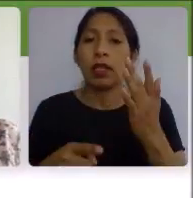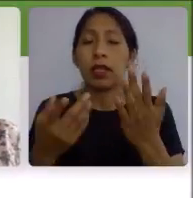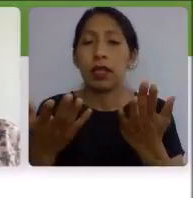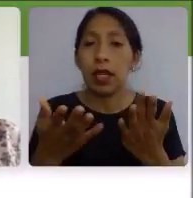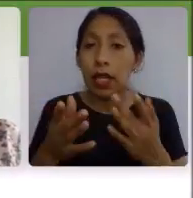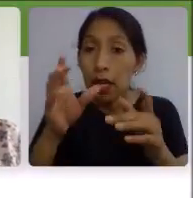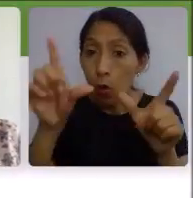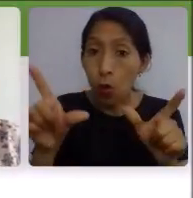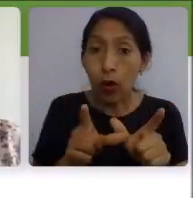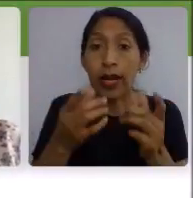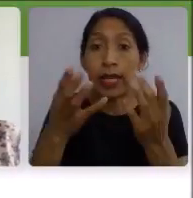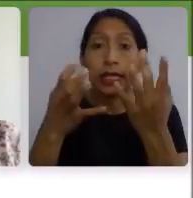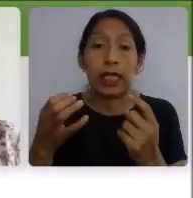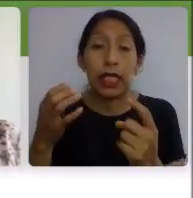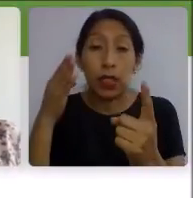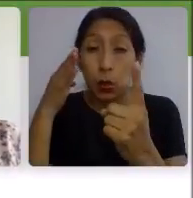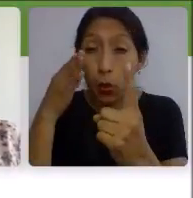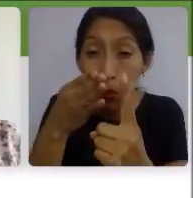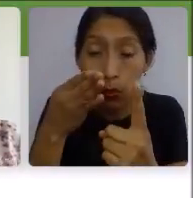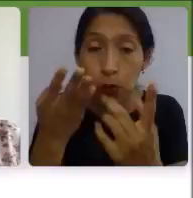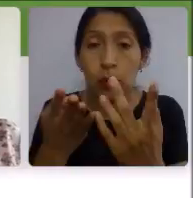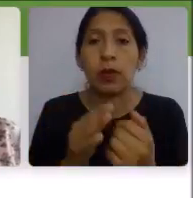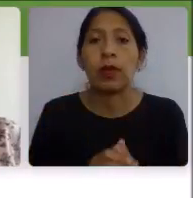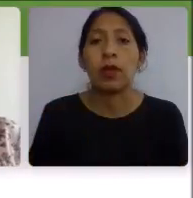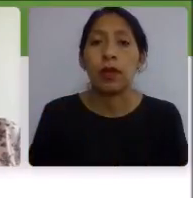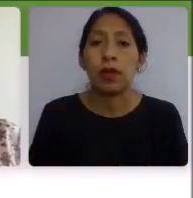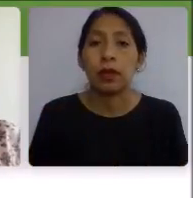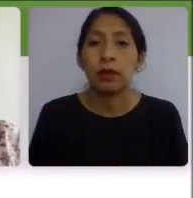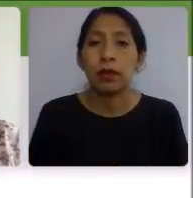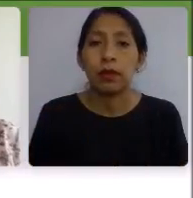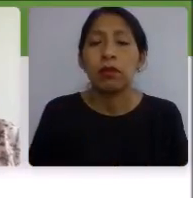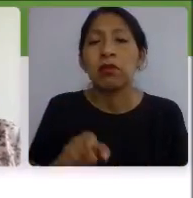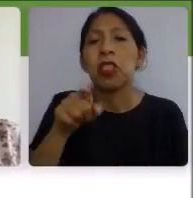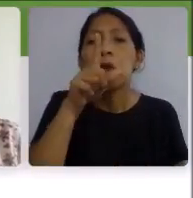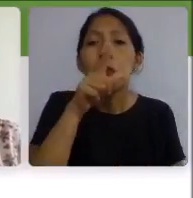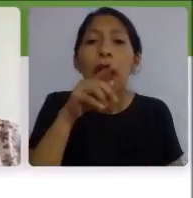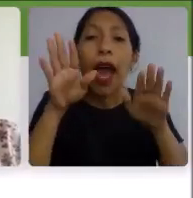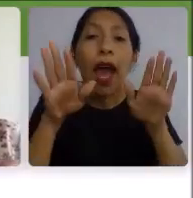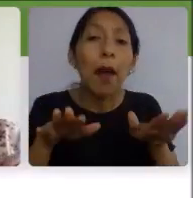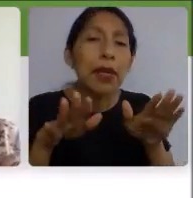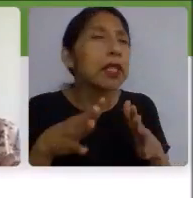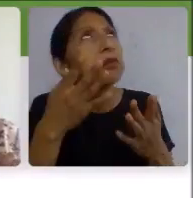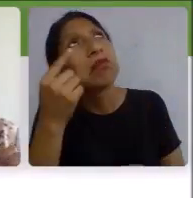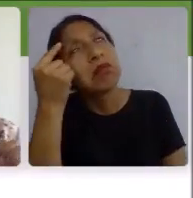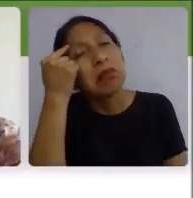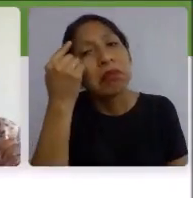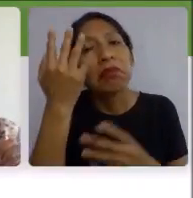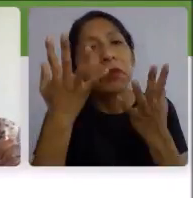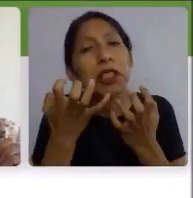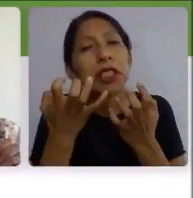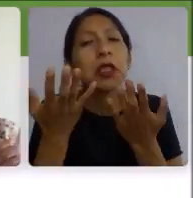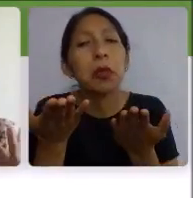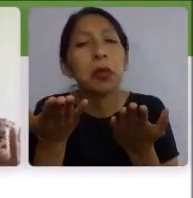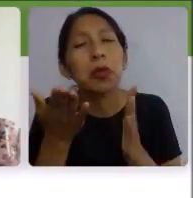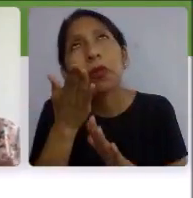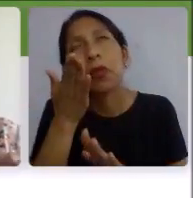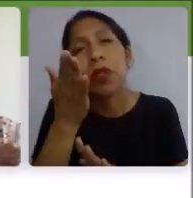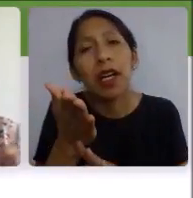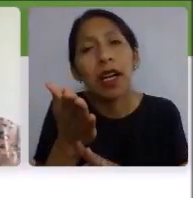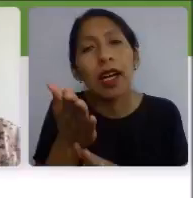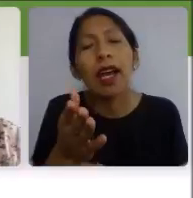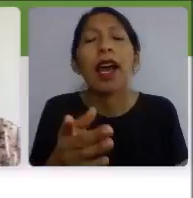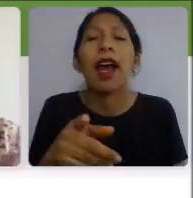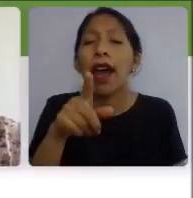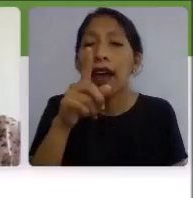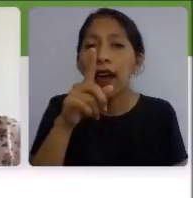enfocar. Eso es importantísimo. Por ejemplo, si es aves, me quiero ir a enfocarme, aves y